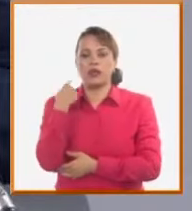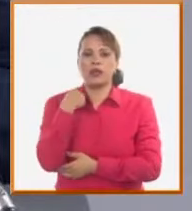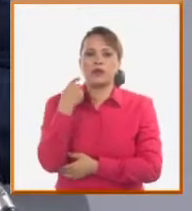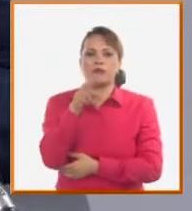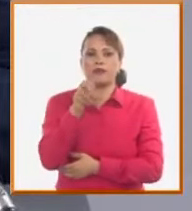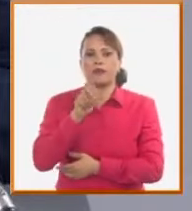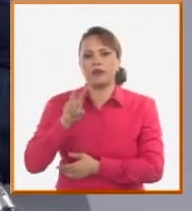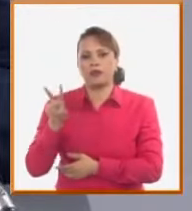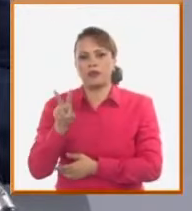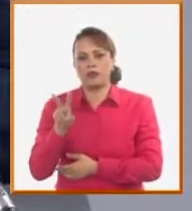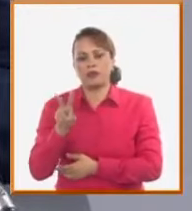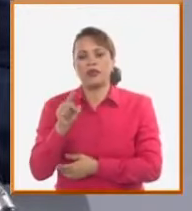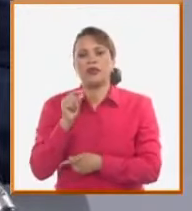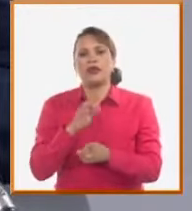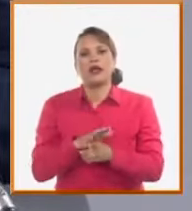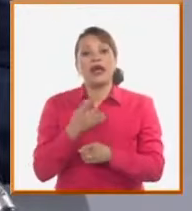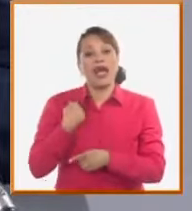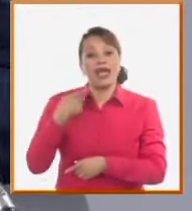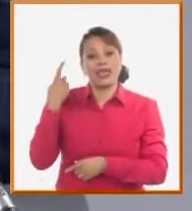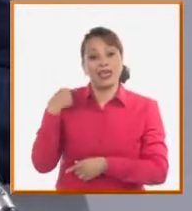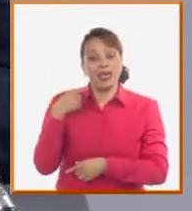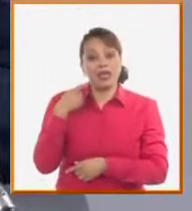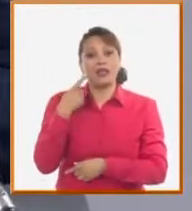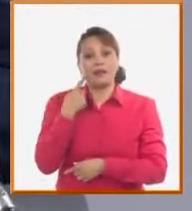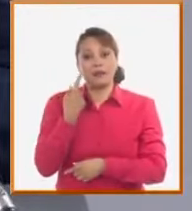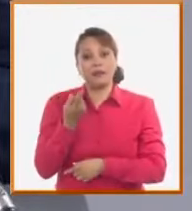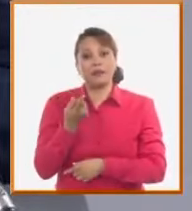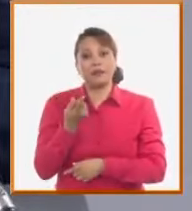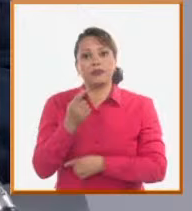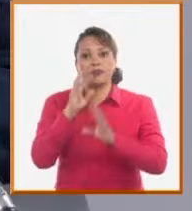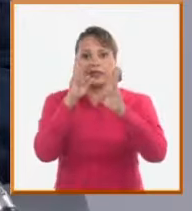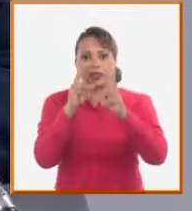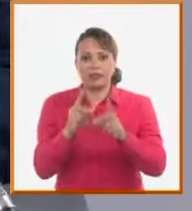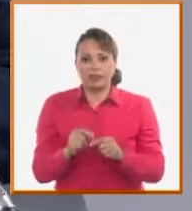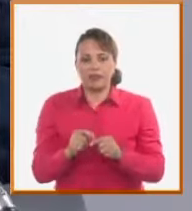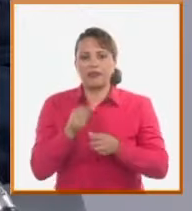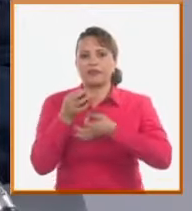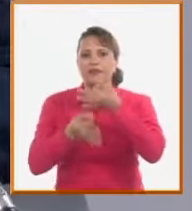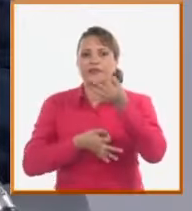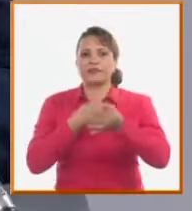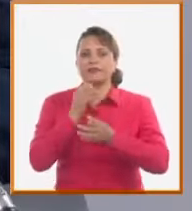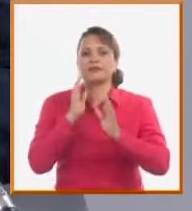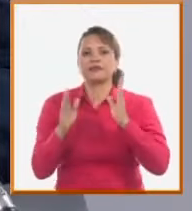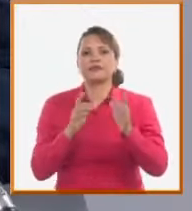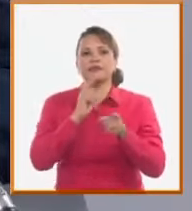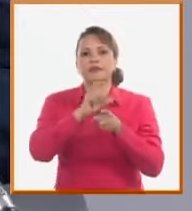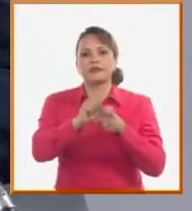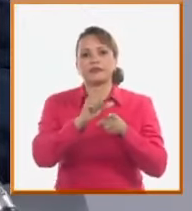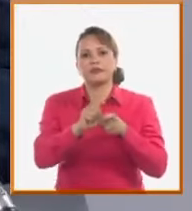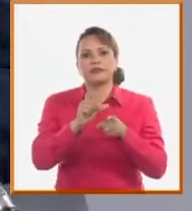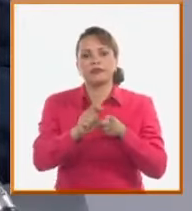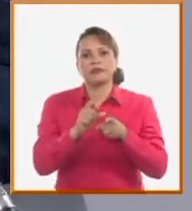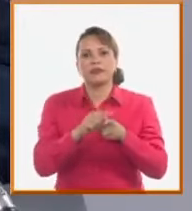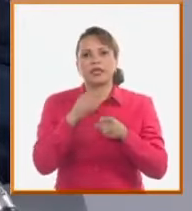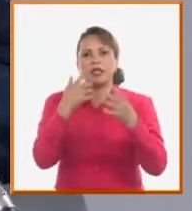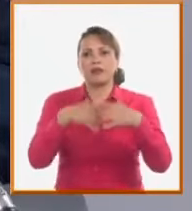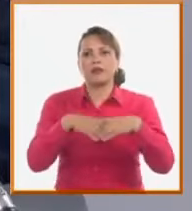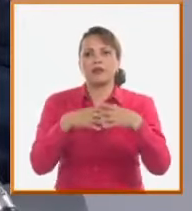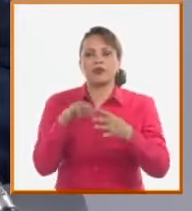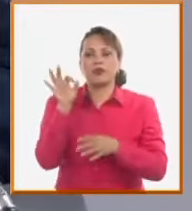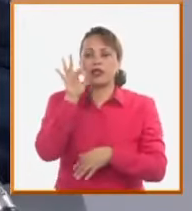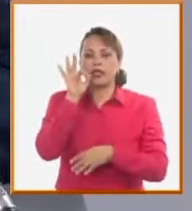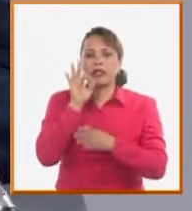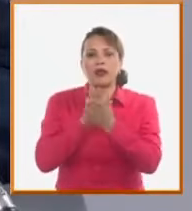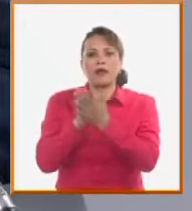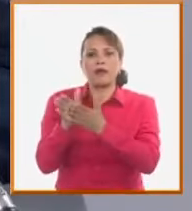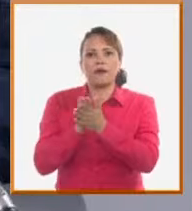2022. De ahí ayer hablábamos con alguna de estas cifras y en el sector campesino, en la producción tabacalera fueron indemnizadas